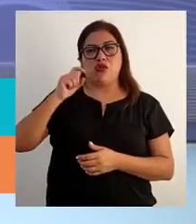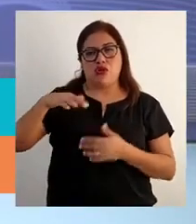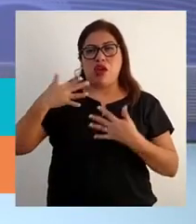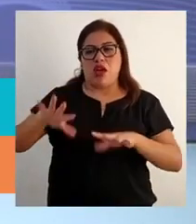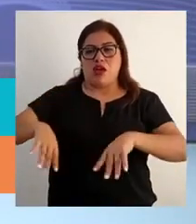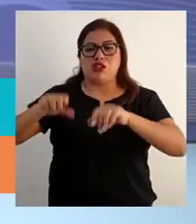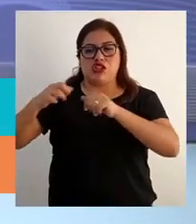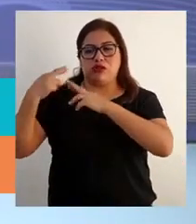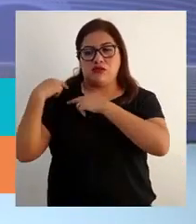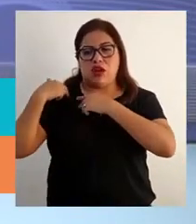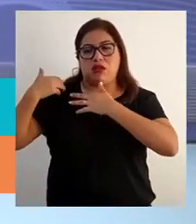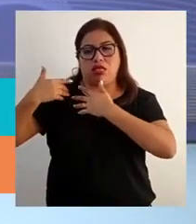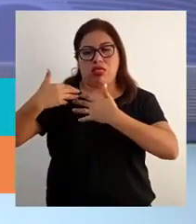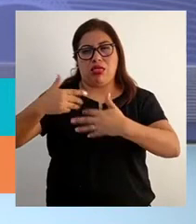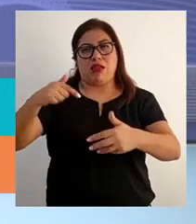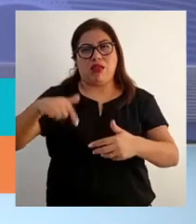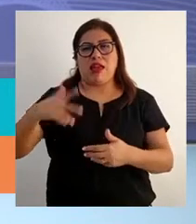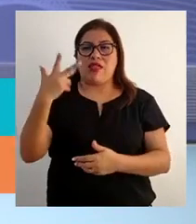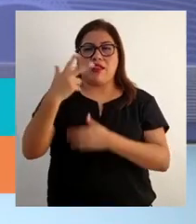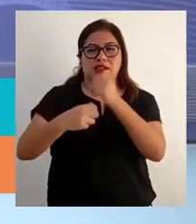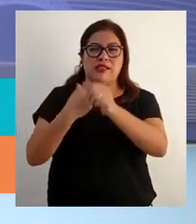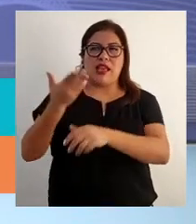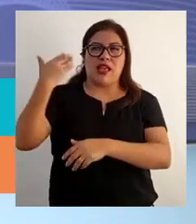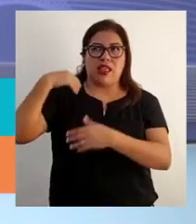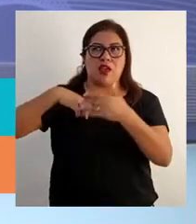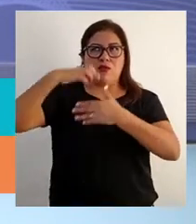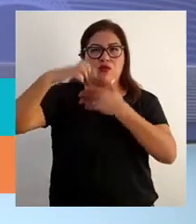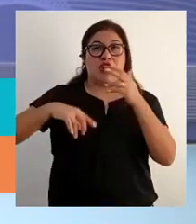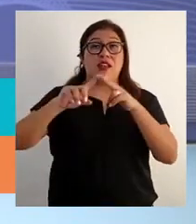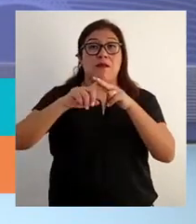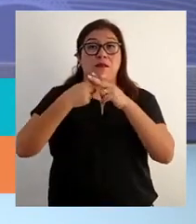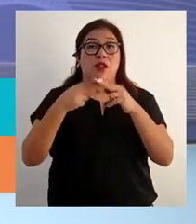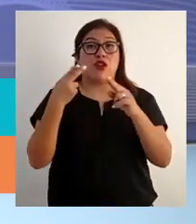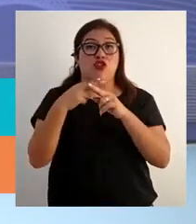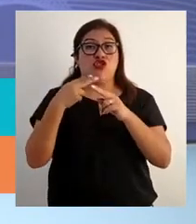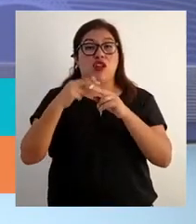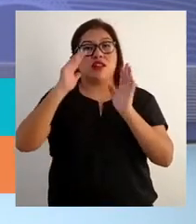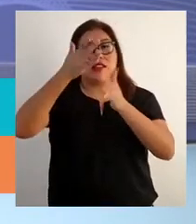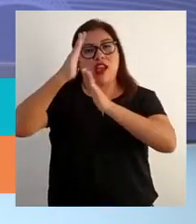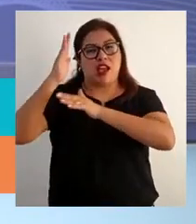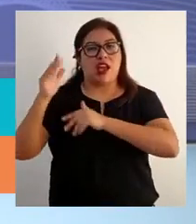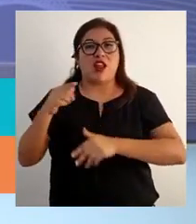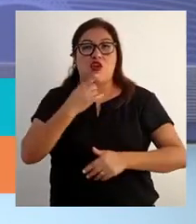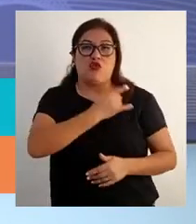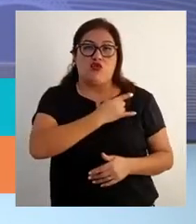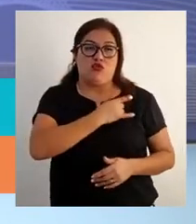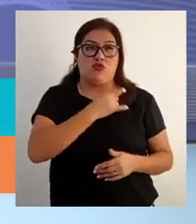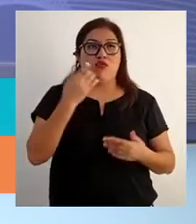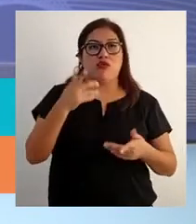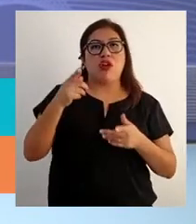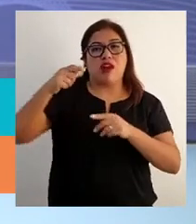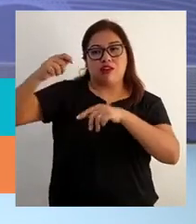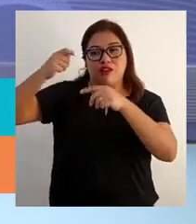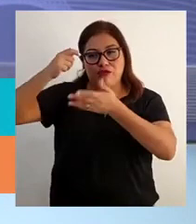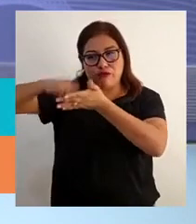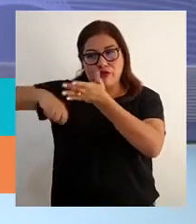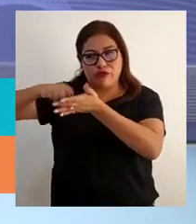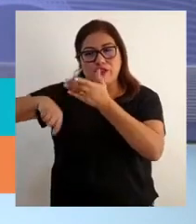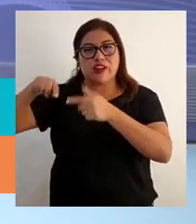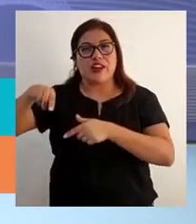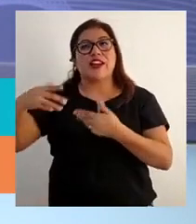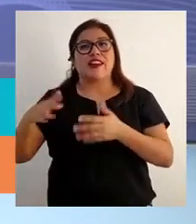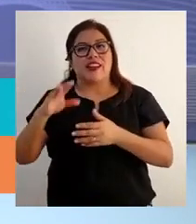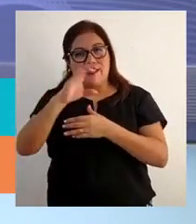3 años hemos comenzado un programa, el programa de charlas en universidades, justamente en convenio con el CONAIS, ¿no? Hemos viajado